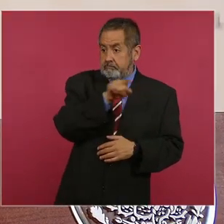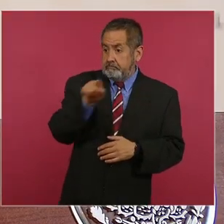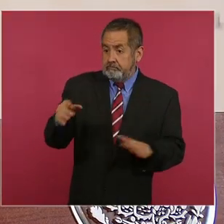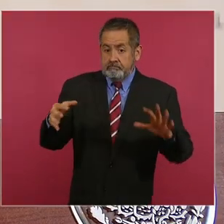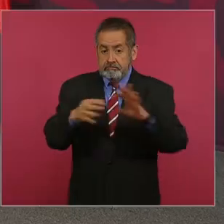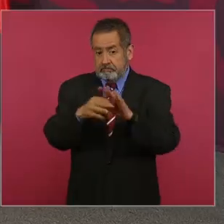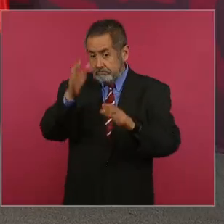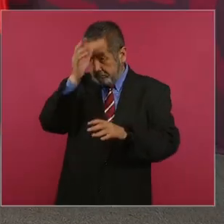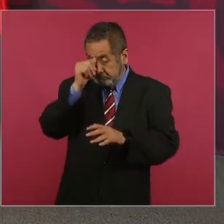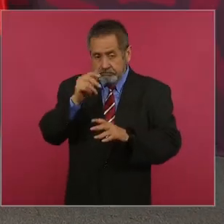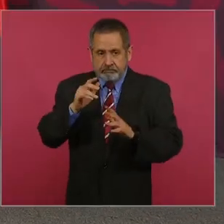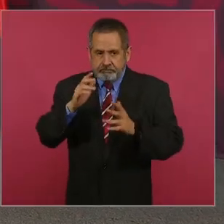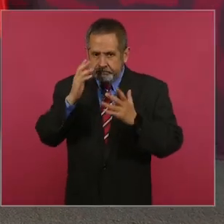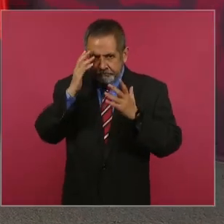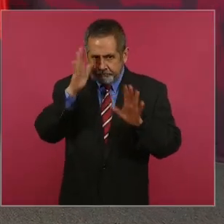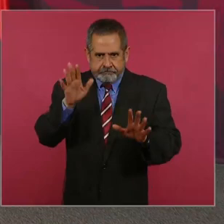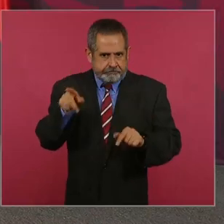llegaron